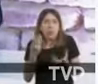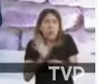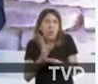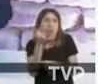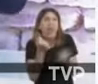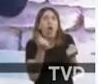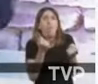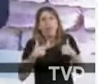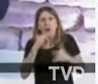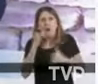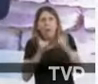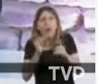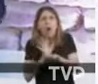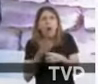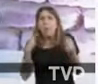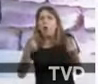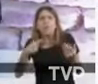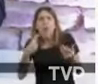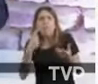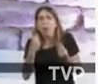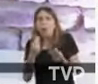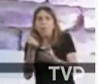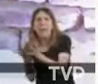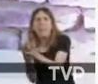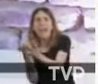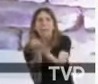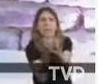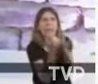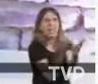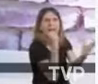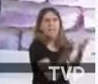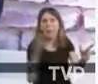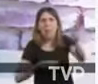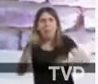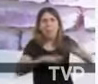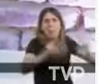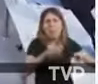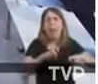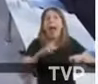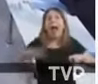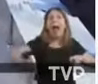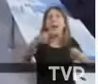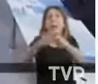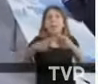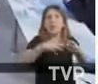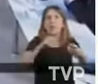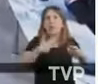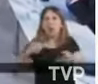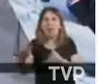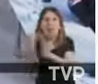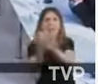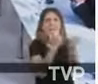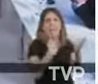es claro, pero lo explico, la búsqueda permanente de un ajuste monetario y fiscal, ni trajo más confianza, ni dominó la inflación, menos